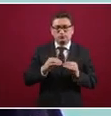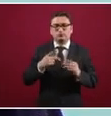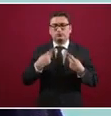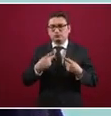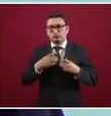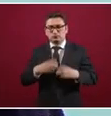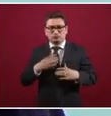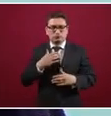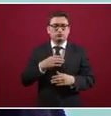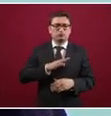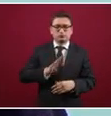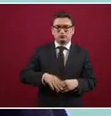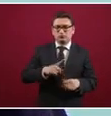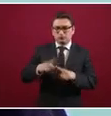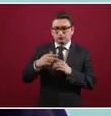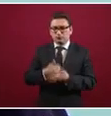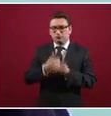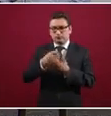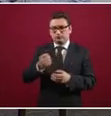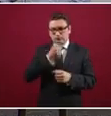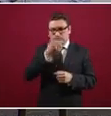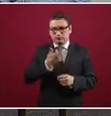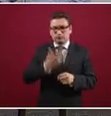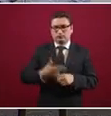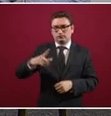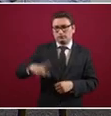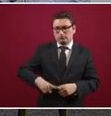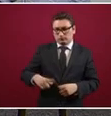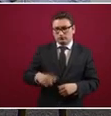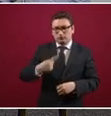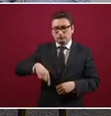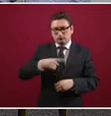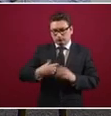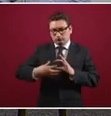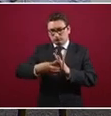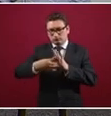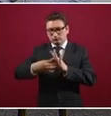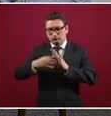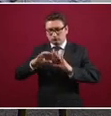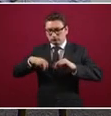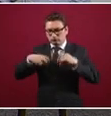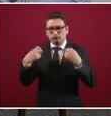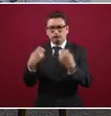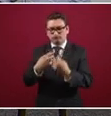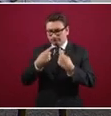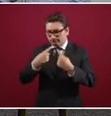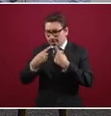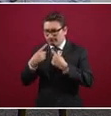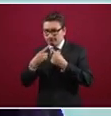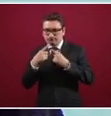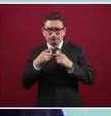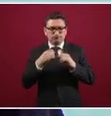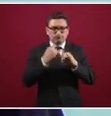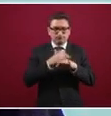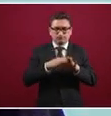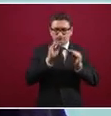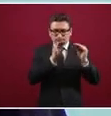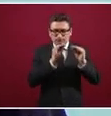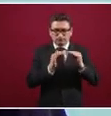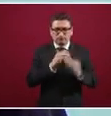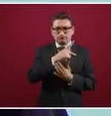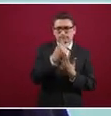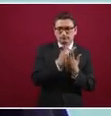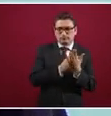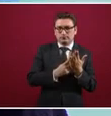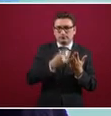comisión nacional de búsqueda de la secretaría de gobernación estamos coordinando estas mesas para poder avanzar lo antes lo antes posible para